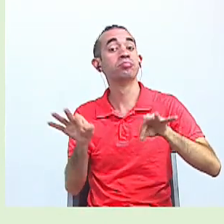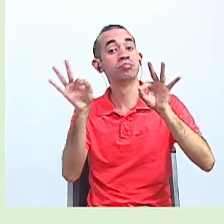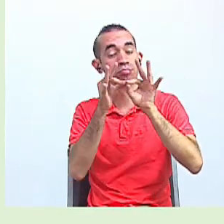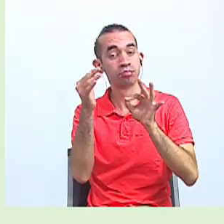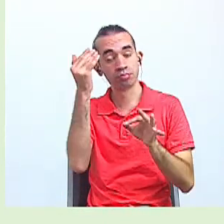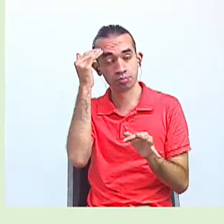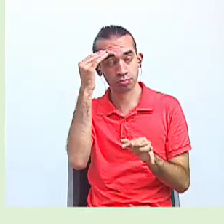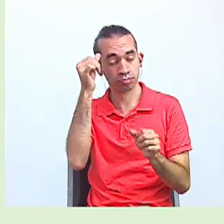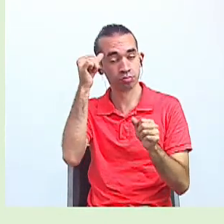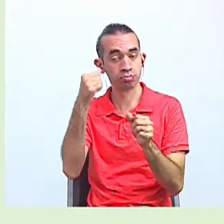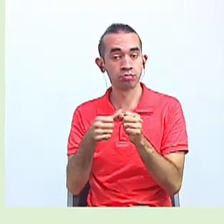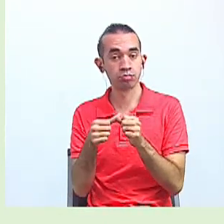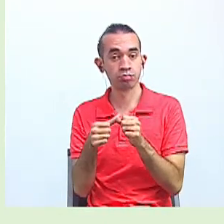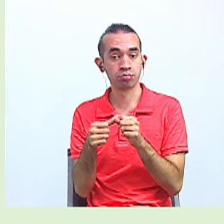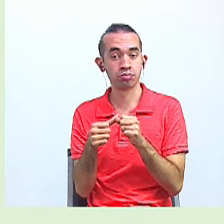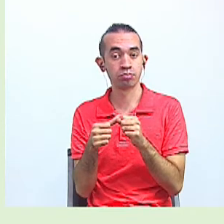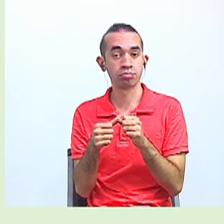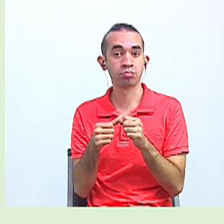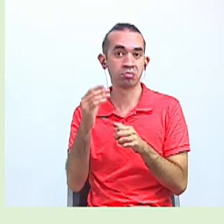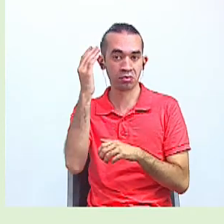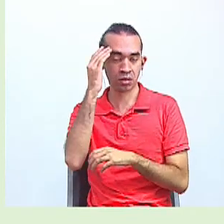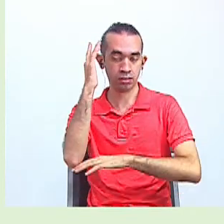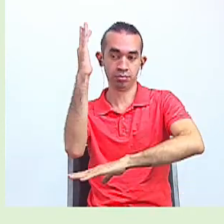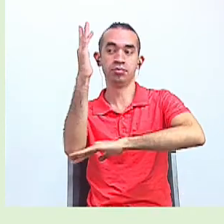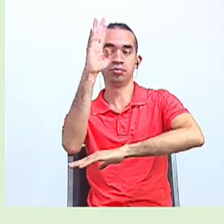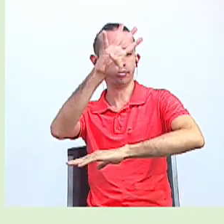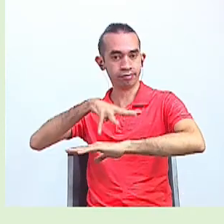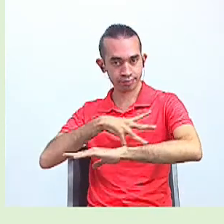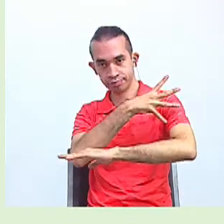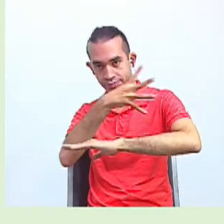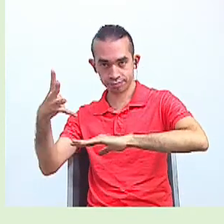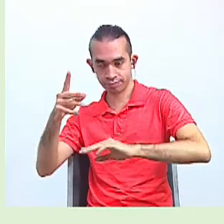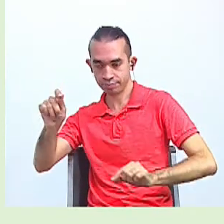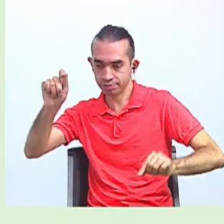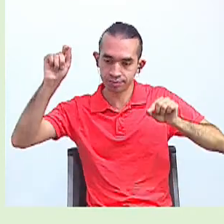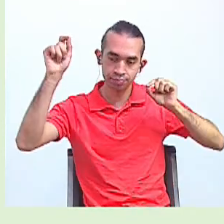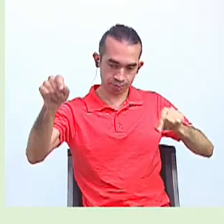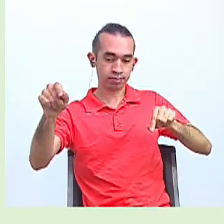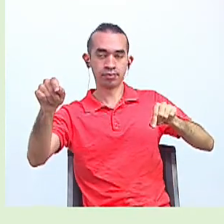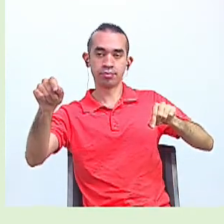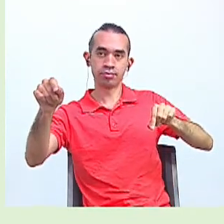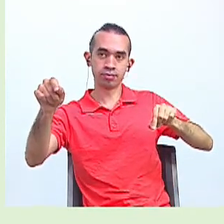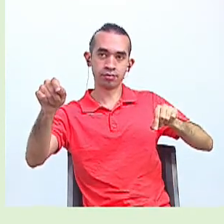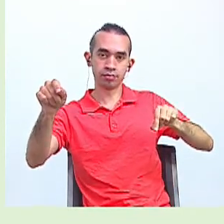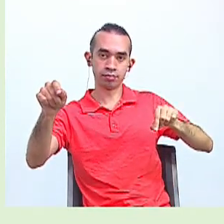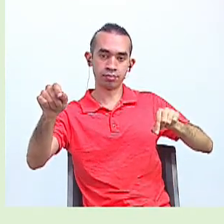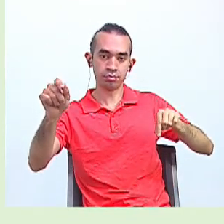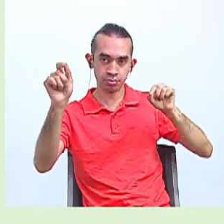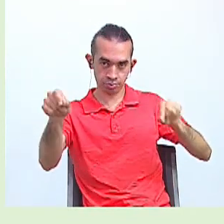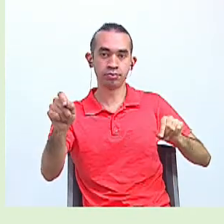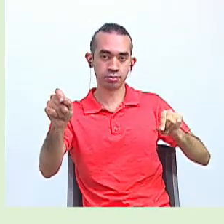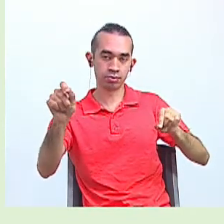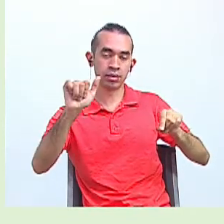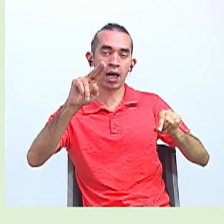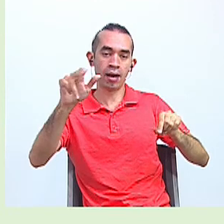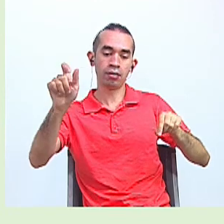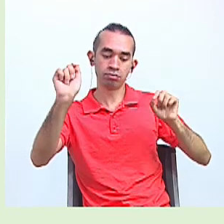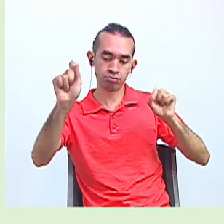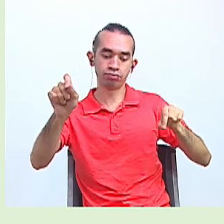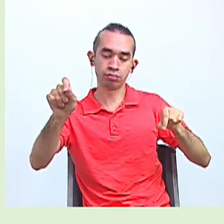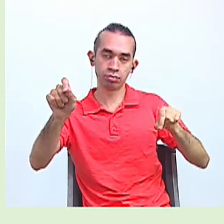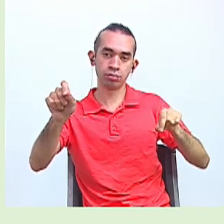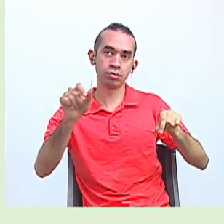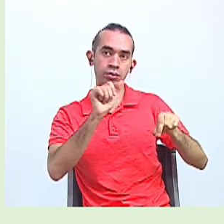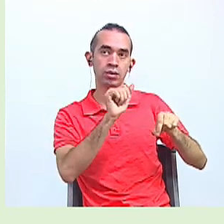recordar que mediante el plano cartesiano ubicamos dos puntos, que son esos recorridos que realiza Ana. Como ustedes ven,